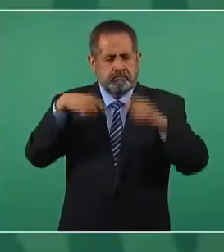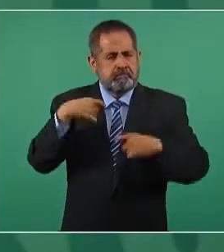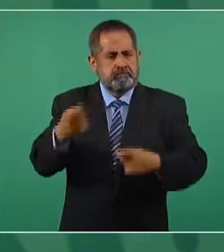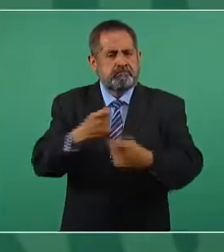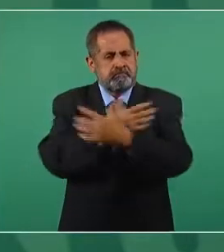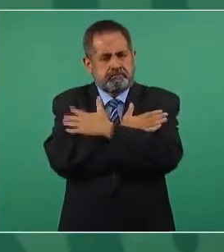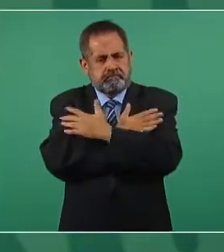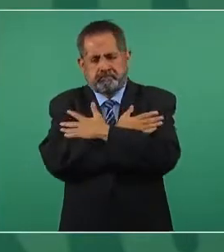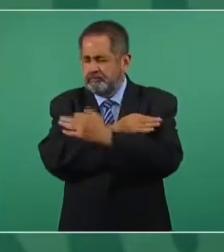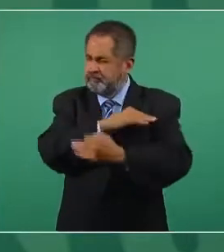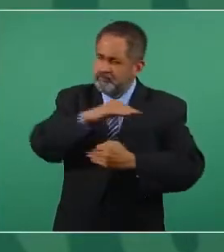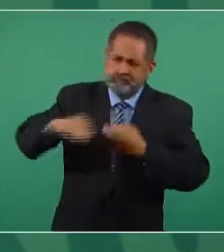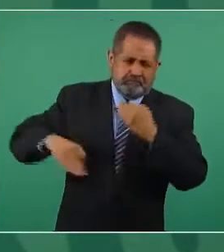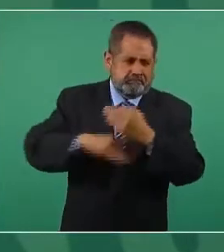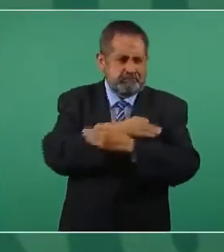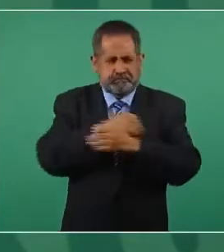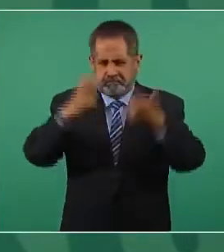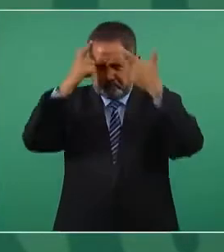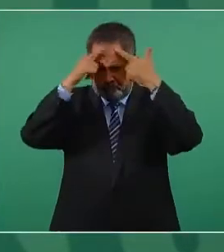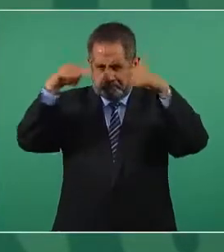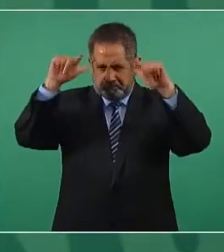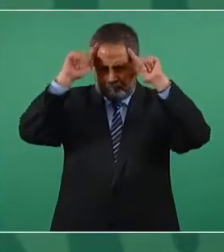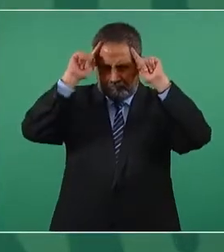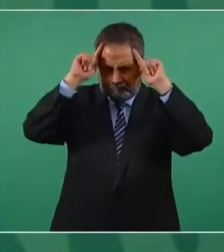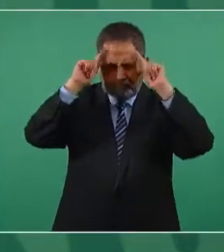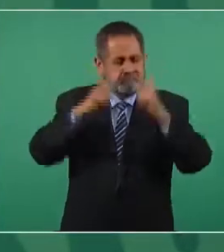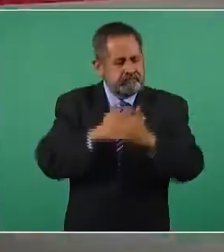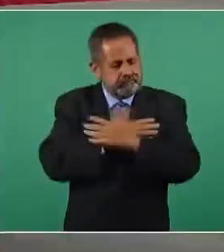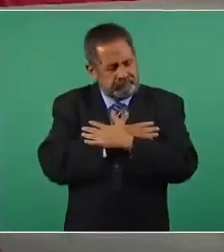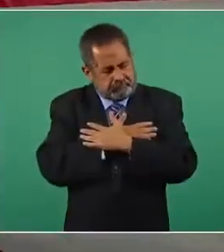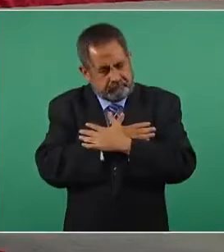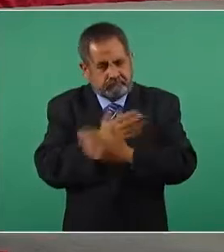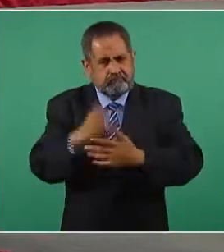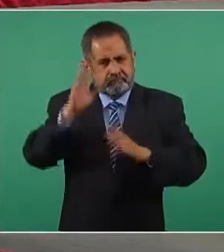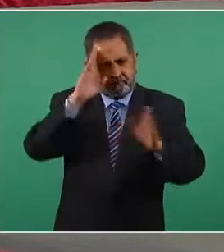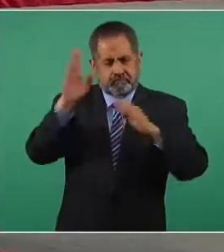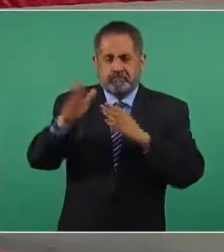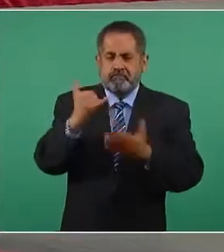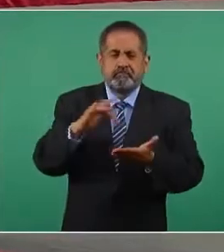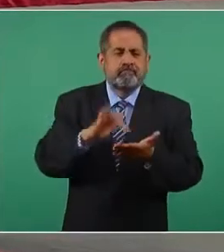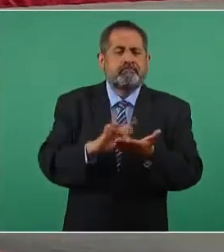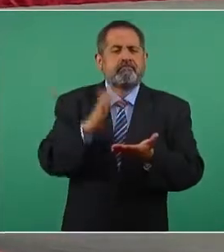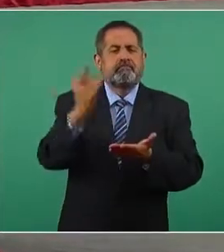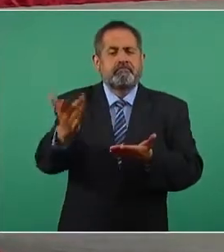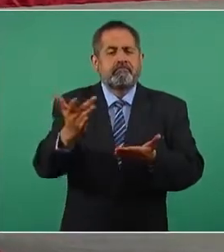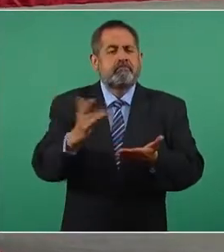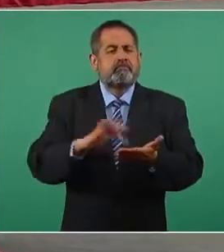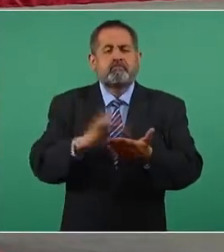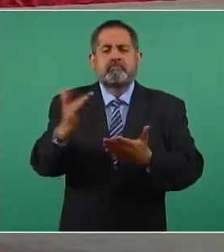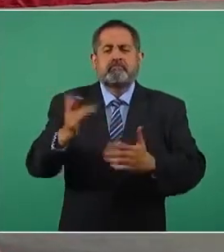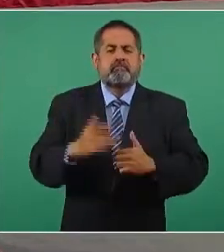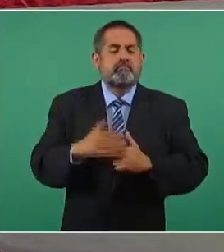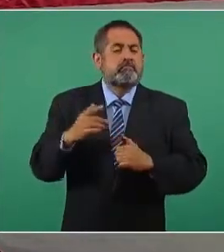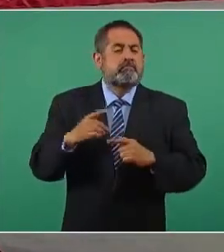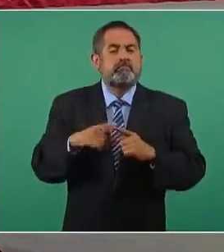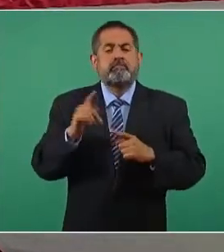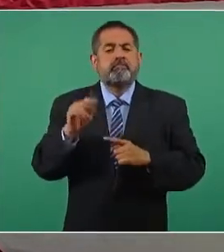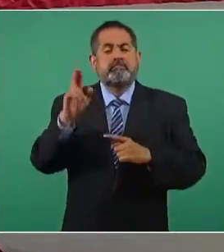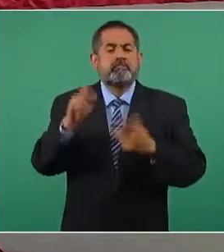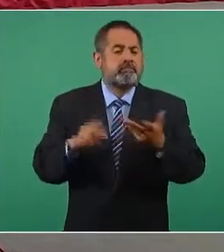a todos los marinos de México, un saludo, un agradecimiento